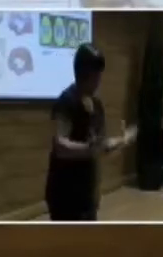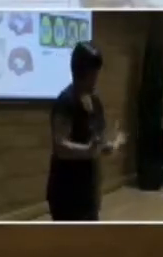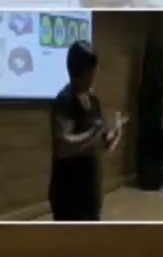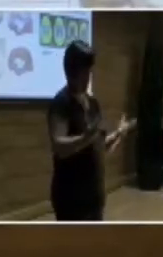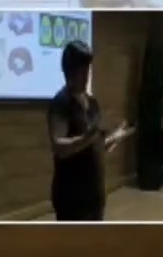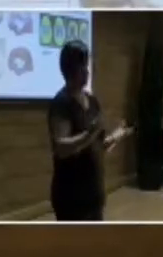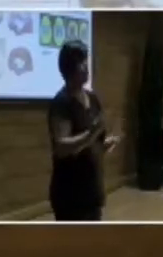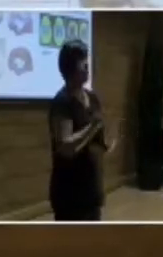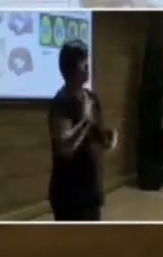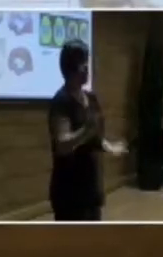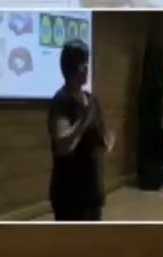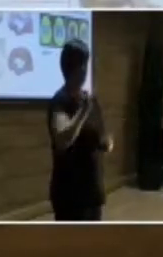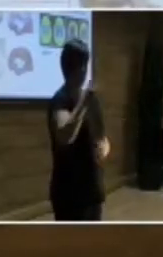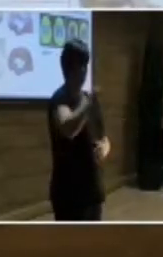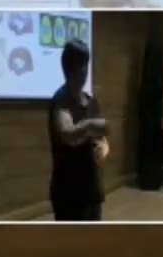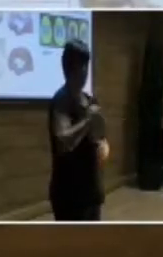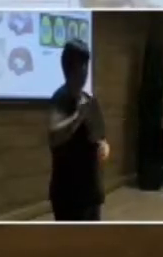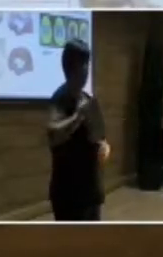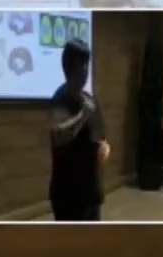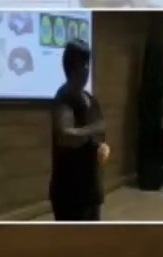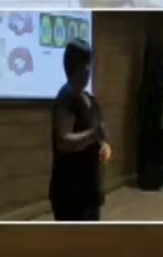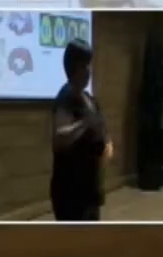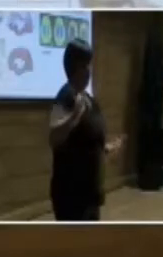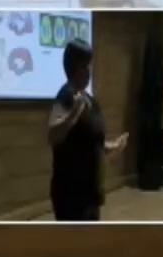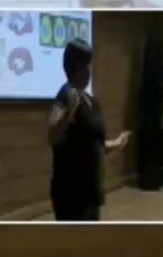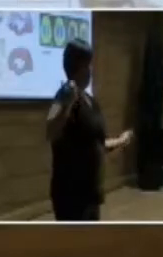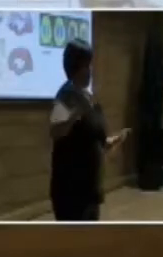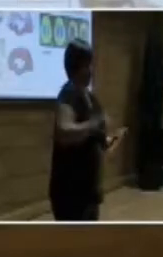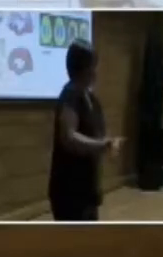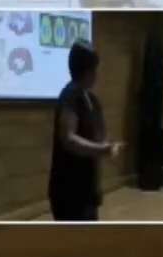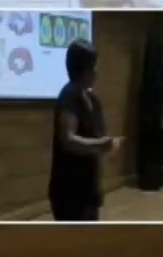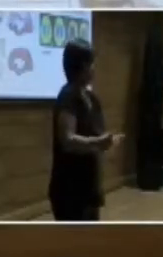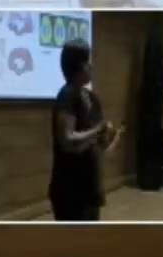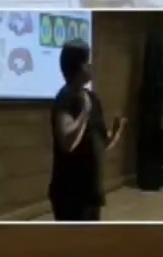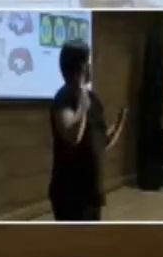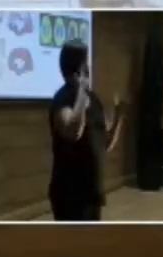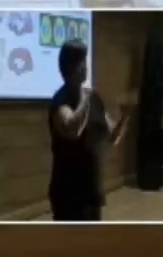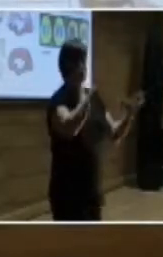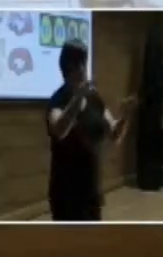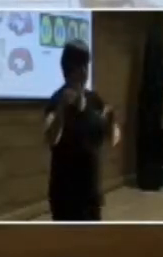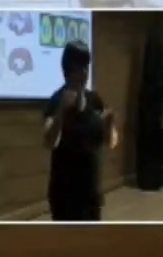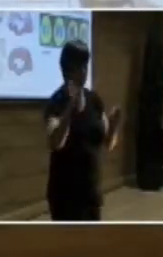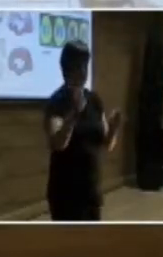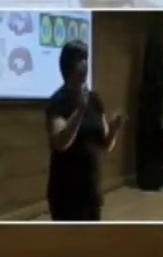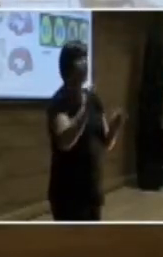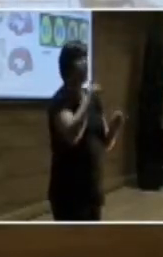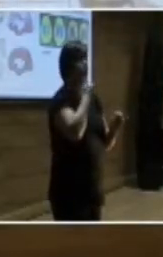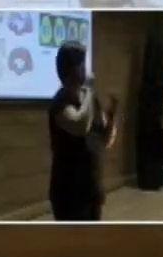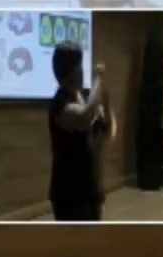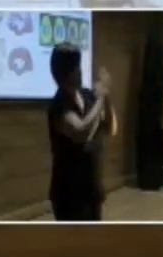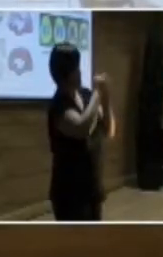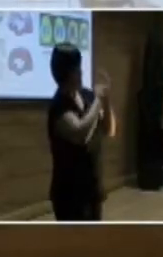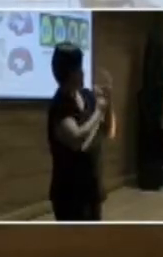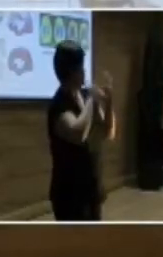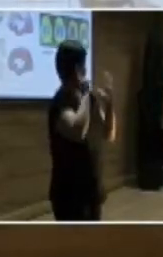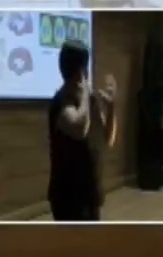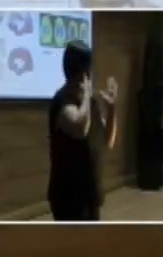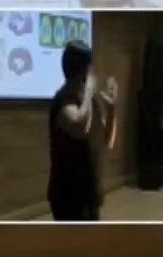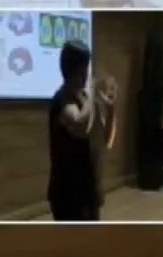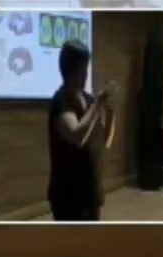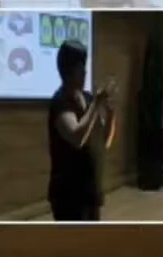últimos años hemos aprendido muy bien cuáles son los criterios diagnósticos de cada entidad que produce demencia, el Alzheimer,